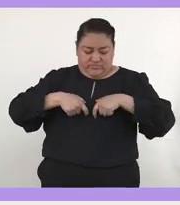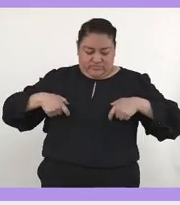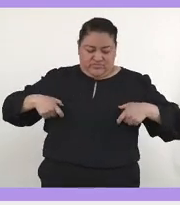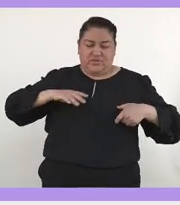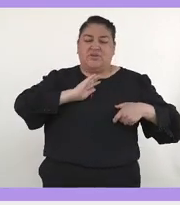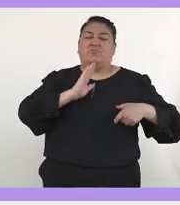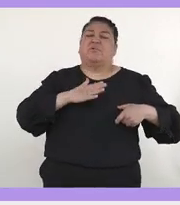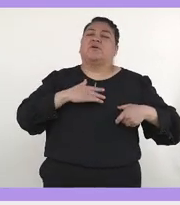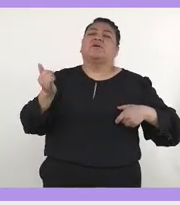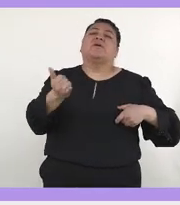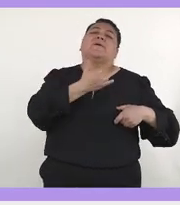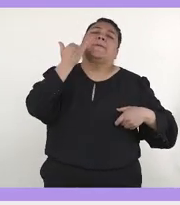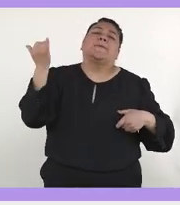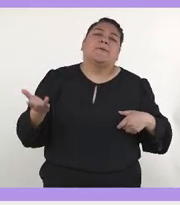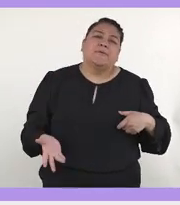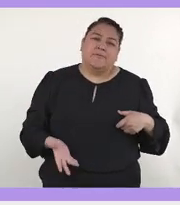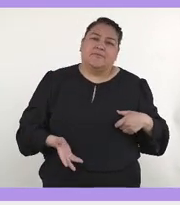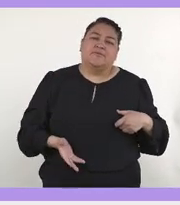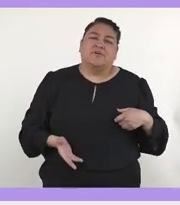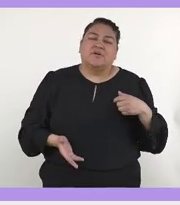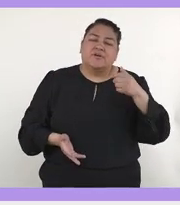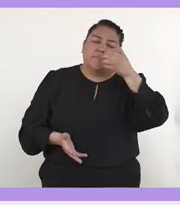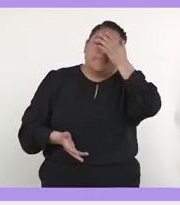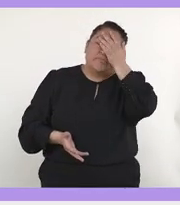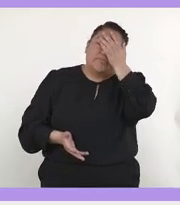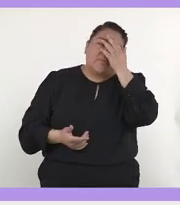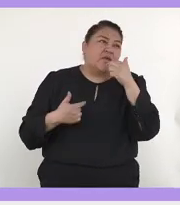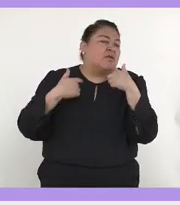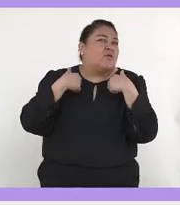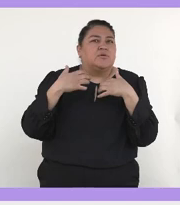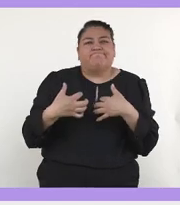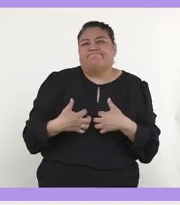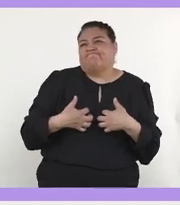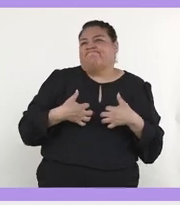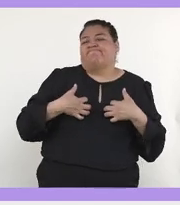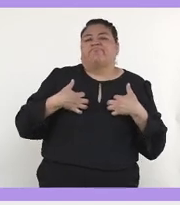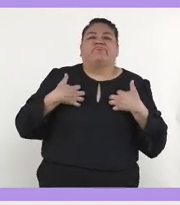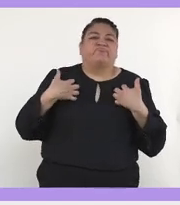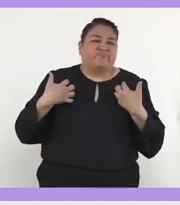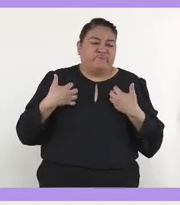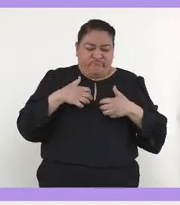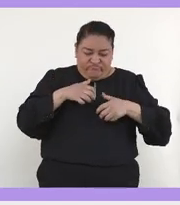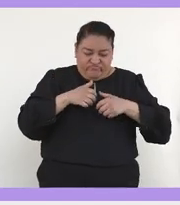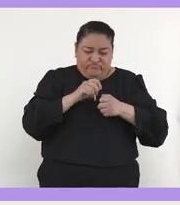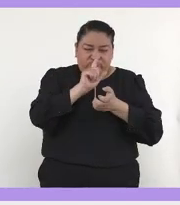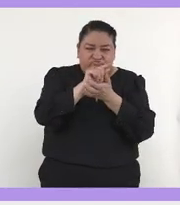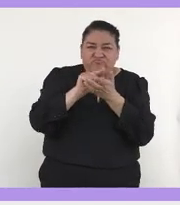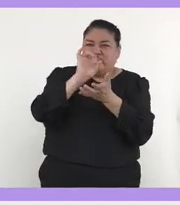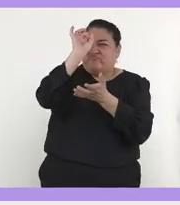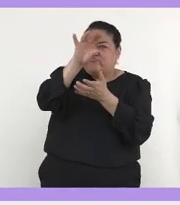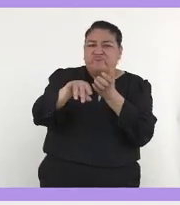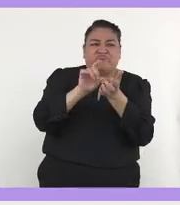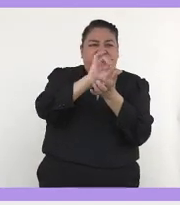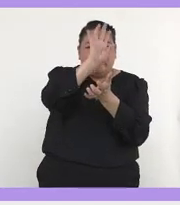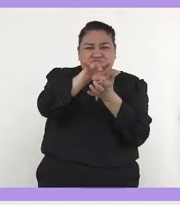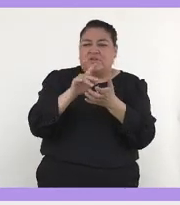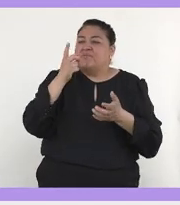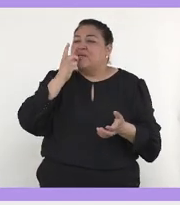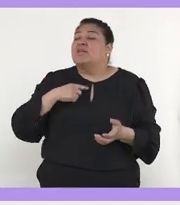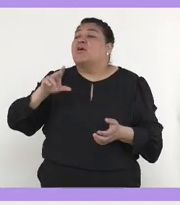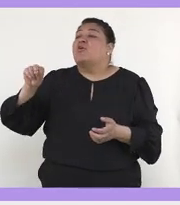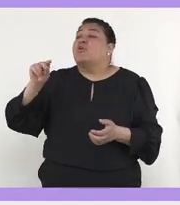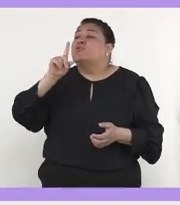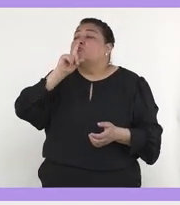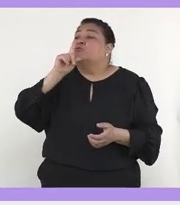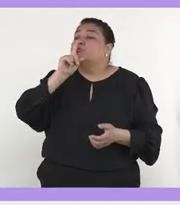ortográficos no y pues la verdad me puse muy intensa y este empecé a escribir tweets y entonces el que era mi editor me dijo No